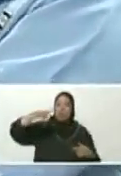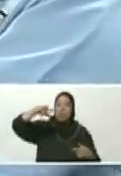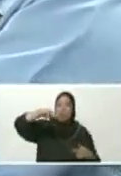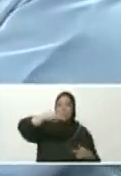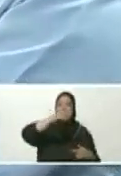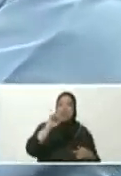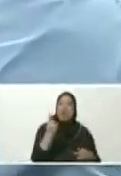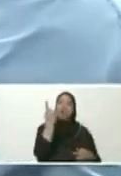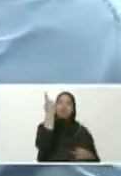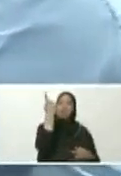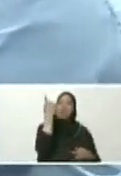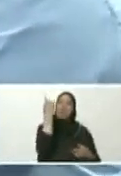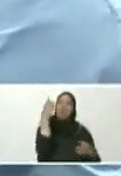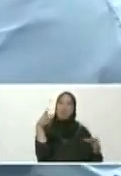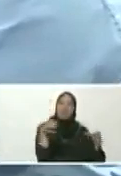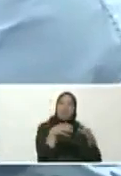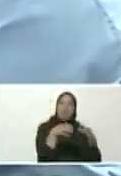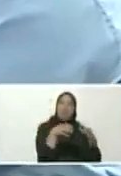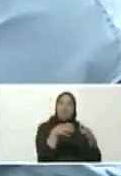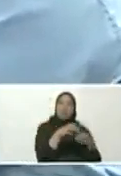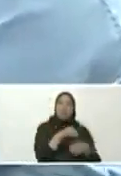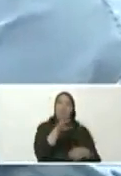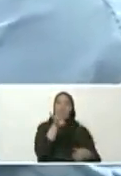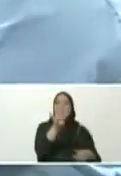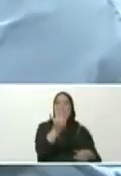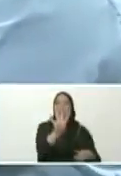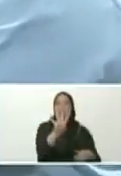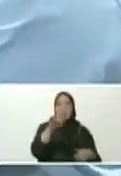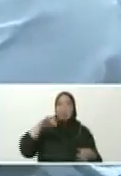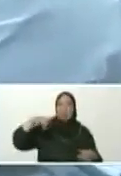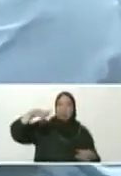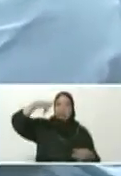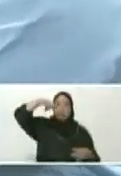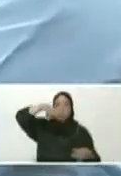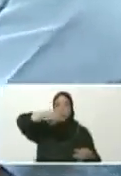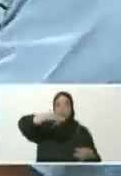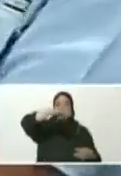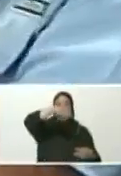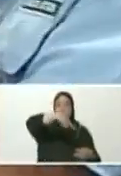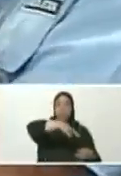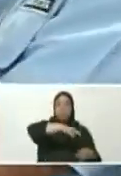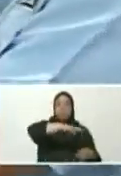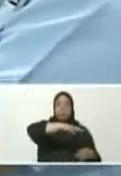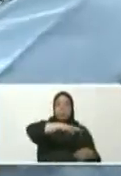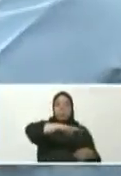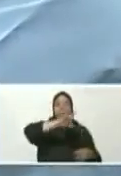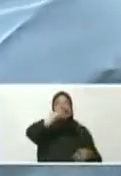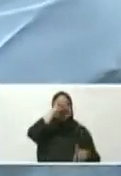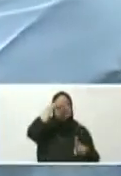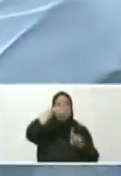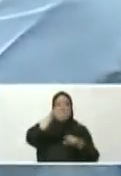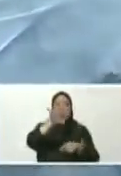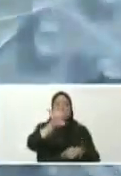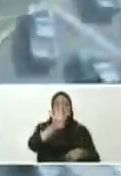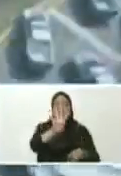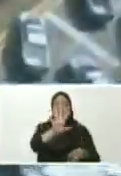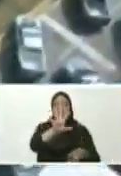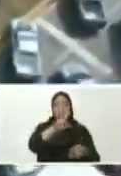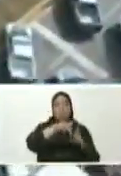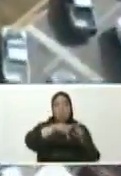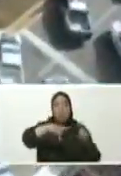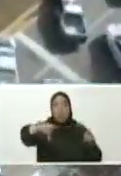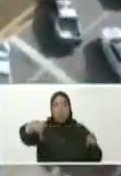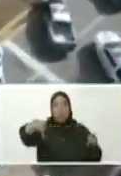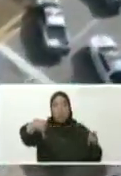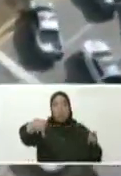unidad? En este momento contamos con 4 drones. 4 drones, correcto. Tenemos un alcance de 5 kilómetros aproximadamente de